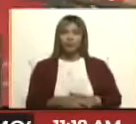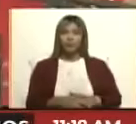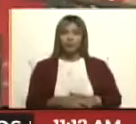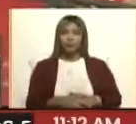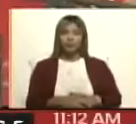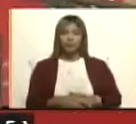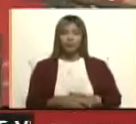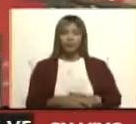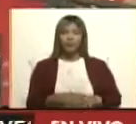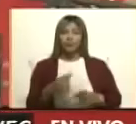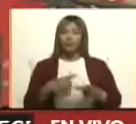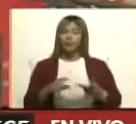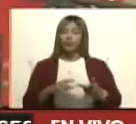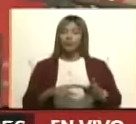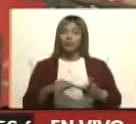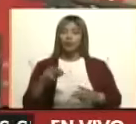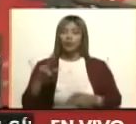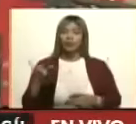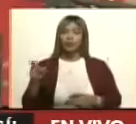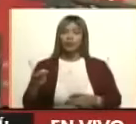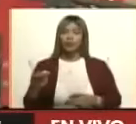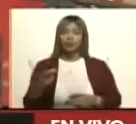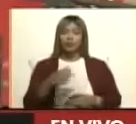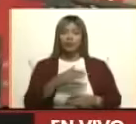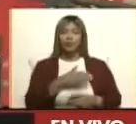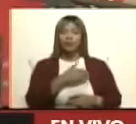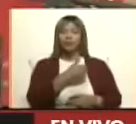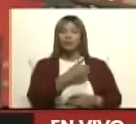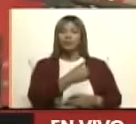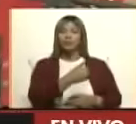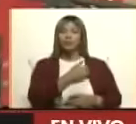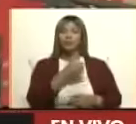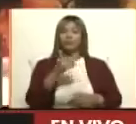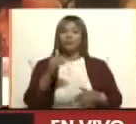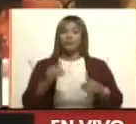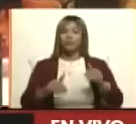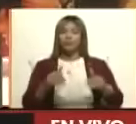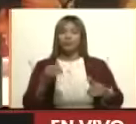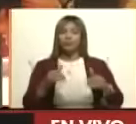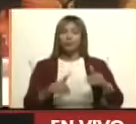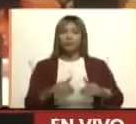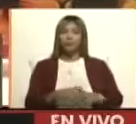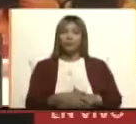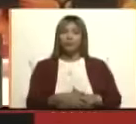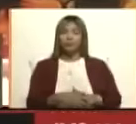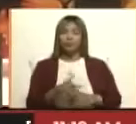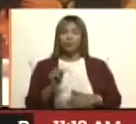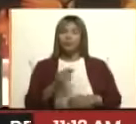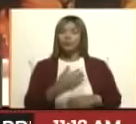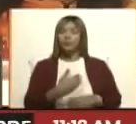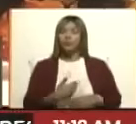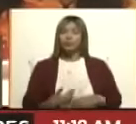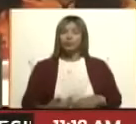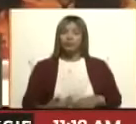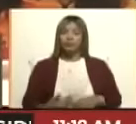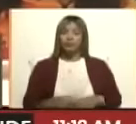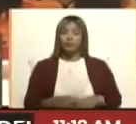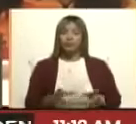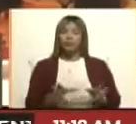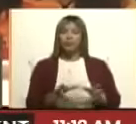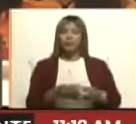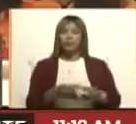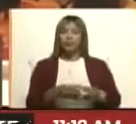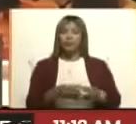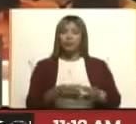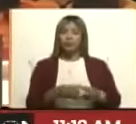Rosalba Gil, rectora del Consejo Nacional Electoral y presidenta del Comité